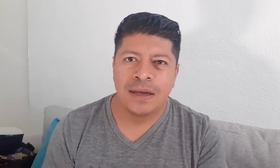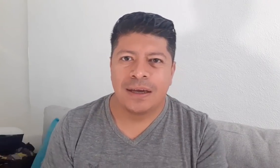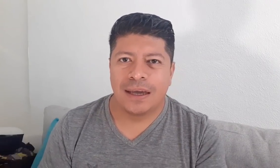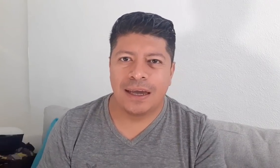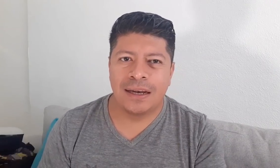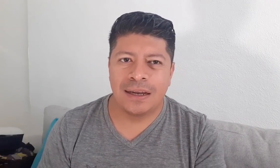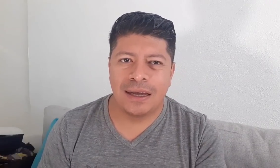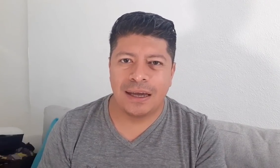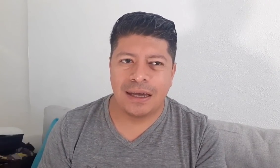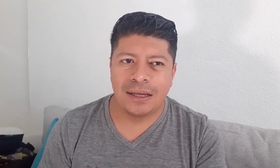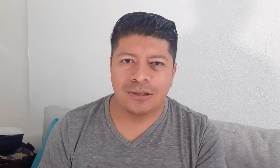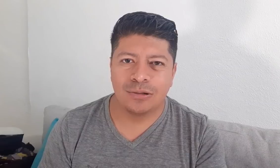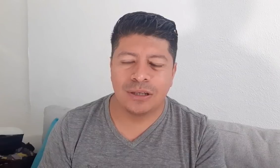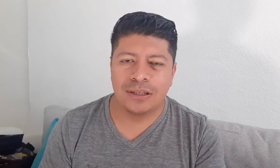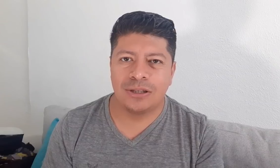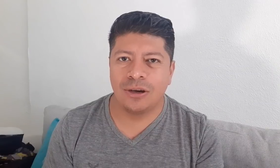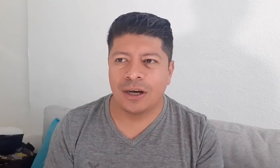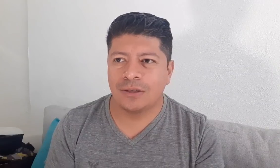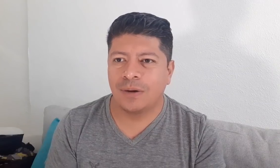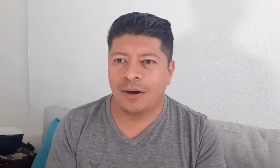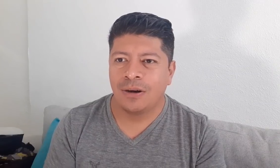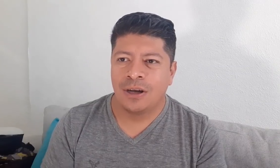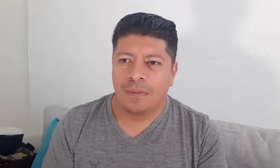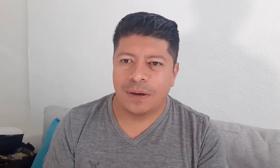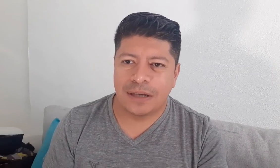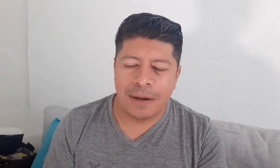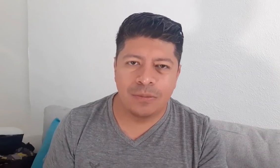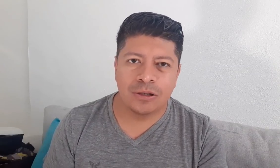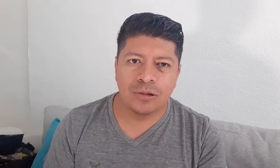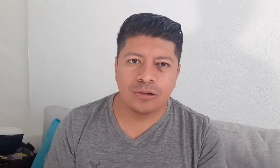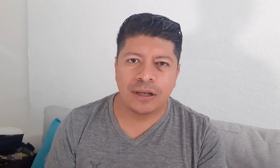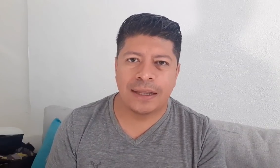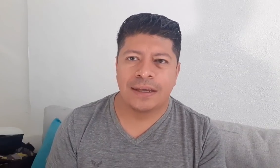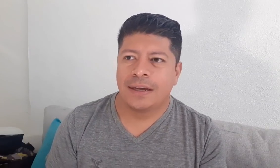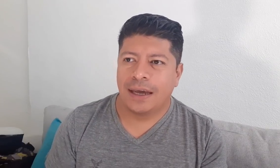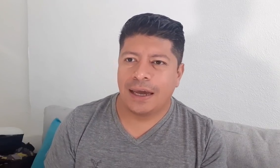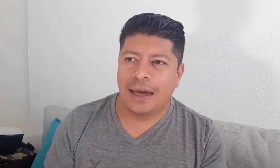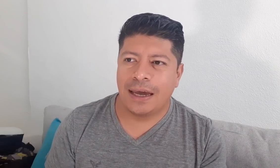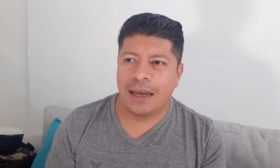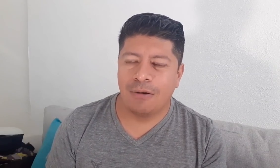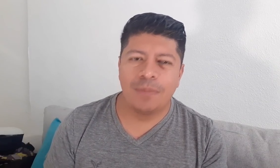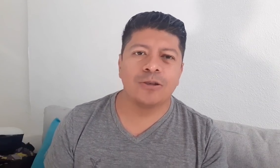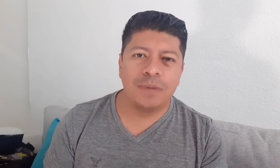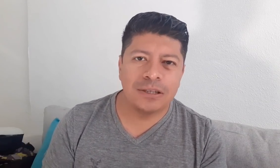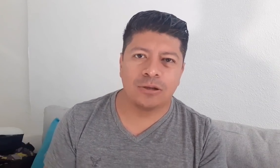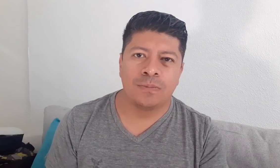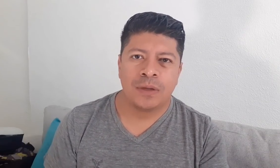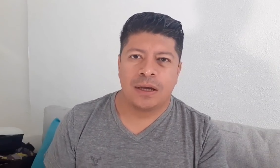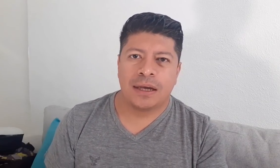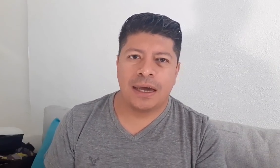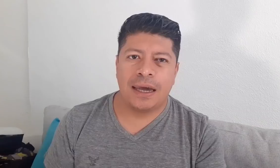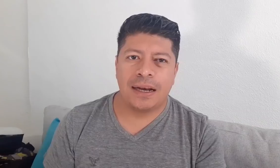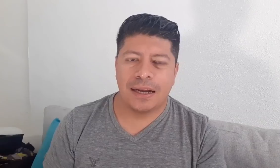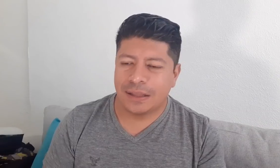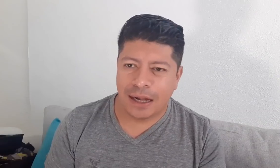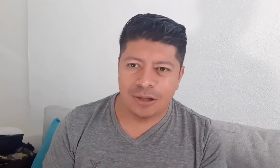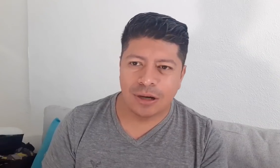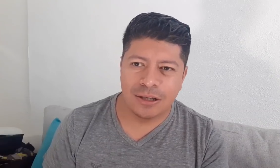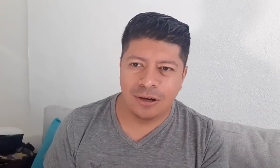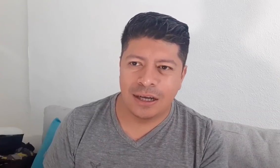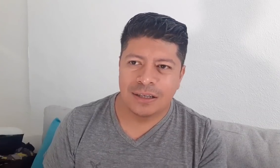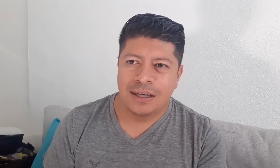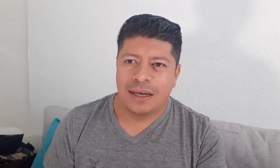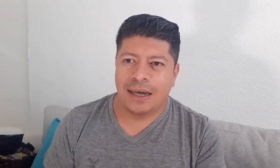Jalisco, en sus decisiones. Bueno, pues sabemos que usted, lo hemos visto, que en